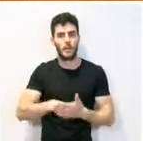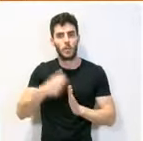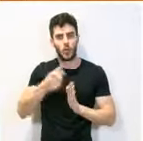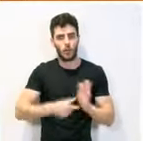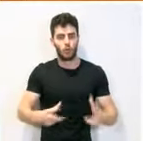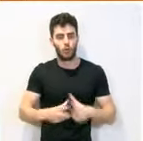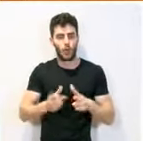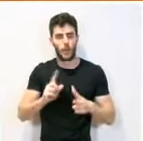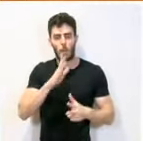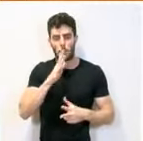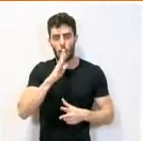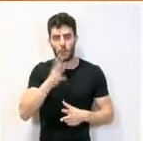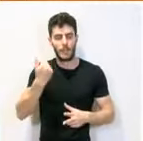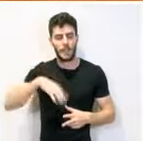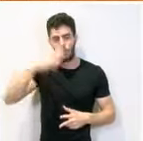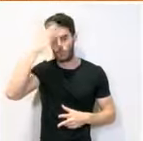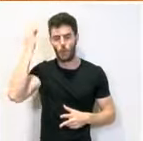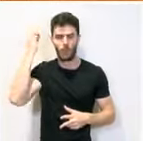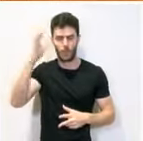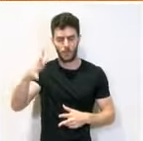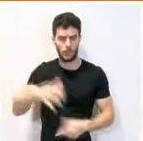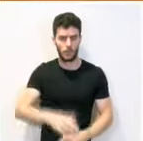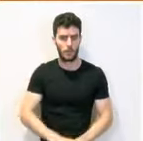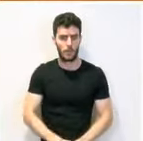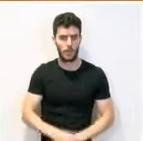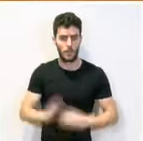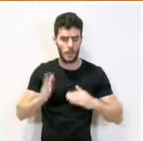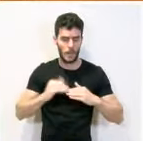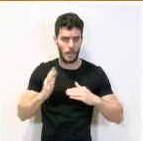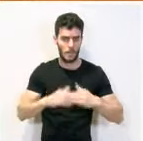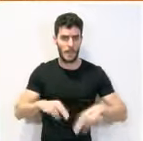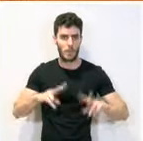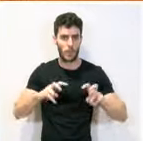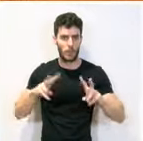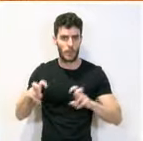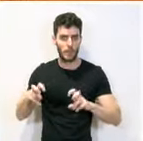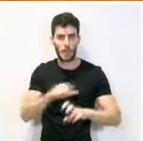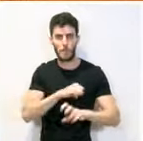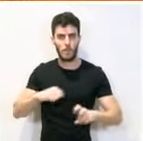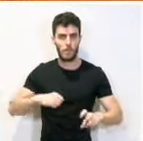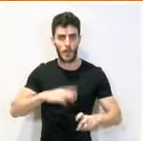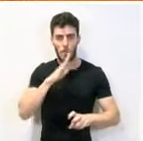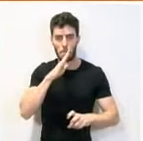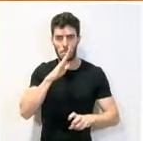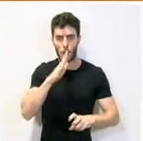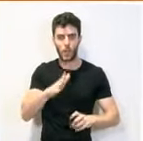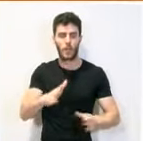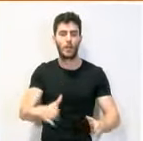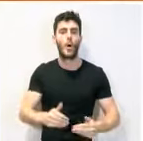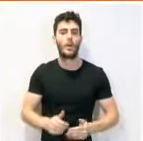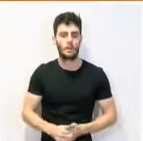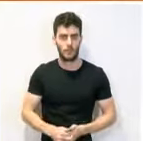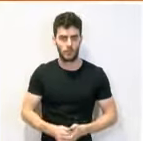sociales? De una vez por todas, al menos en aquellas cuestiones que se privatice, porque brillan por su ausencia. Las ponemos y al